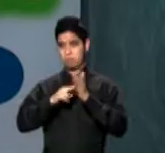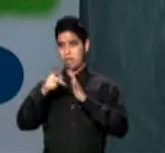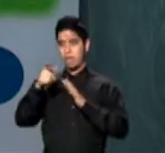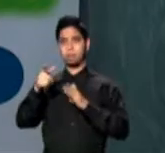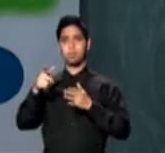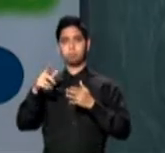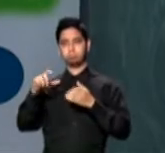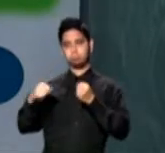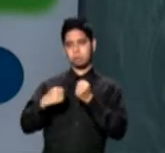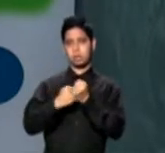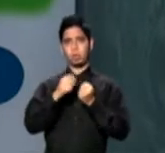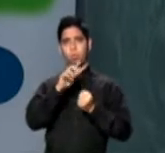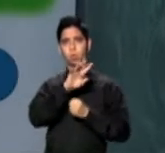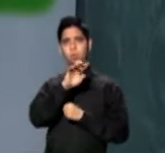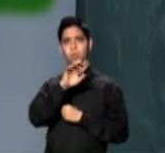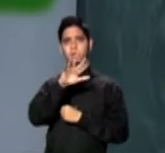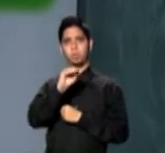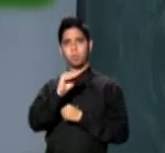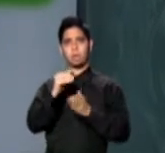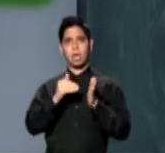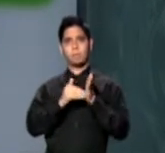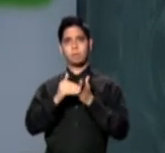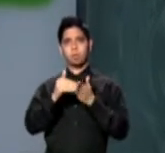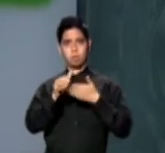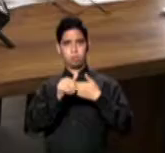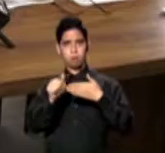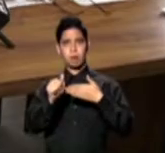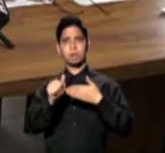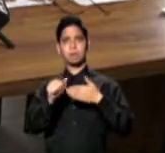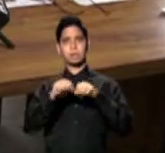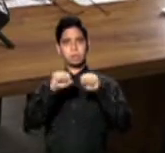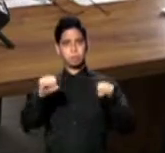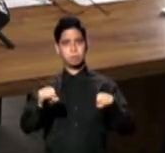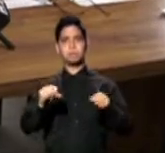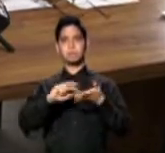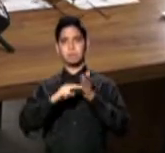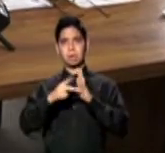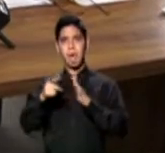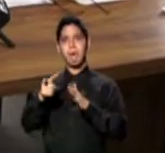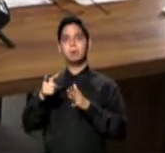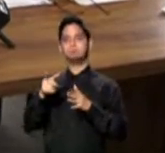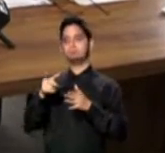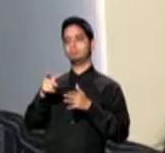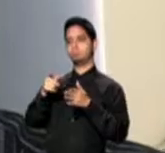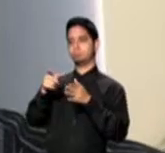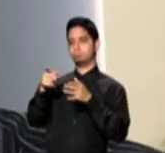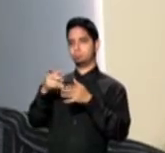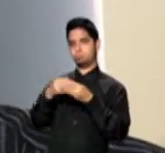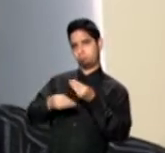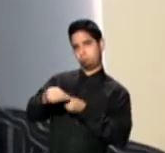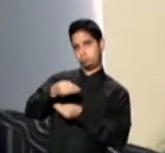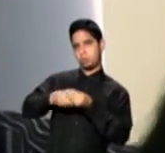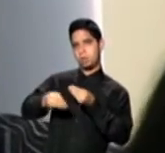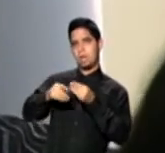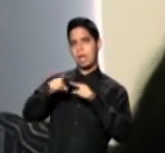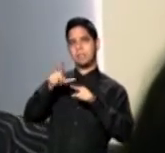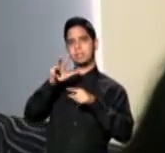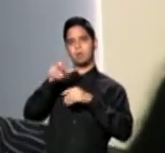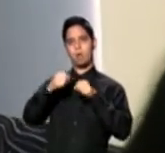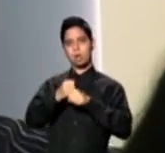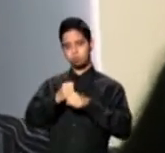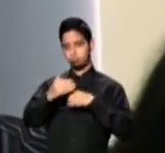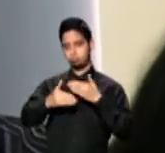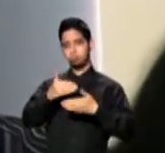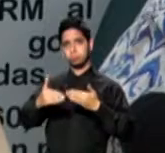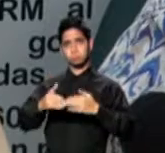menos 450 millones de dólares anuales al sistema, solventando así el mismo en un periodo de 5 años. Como parte